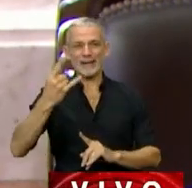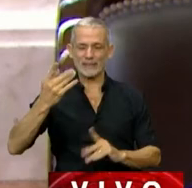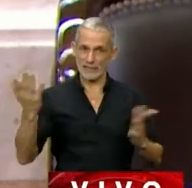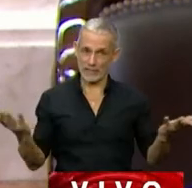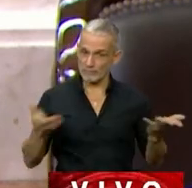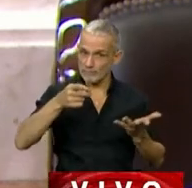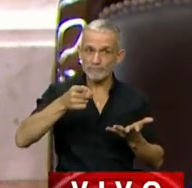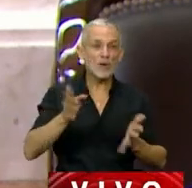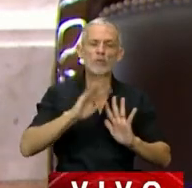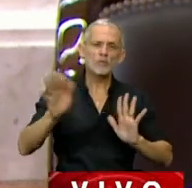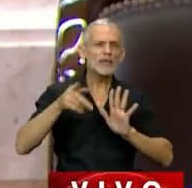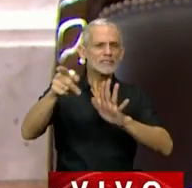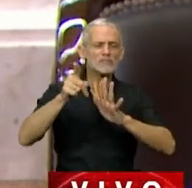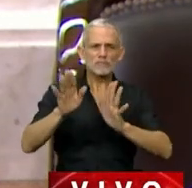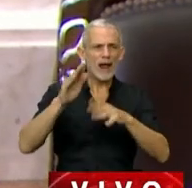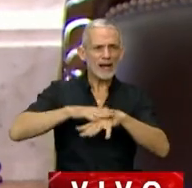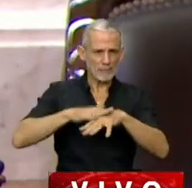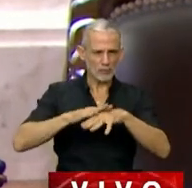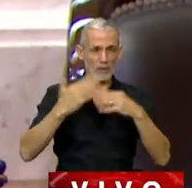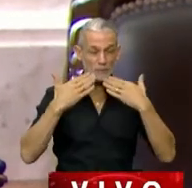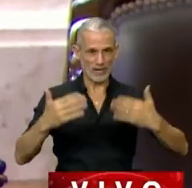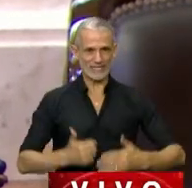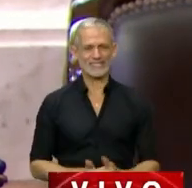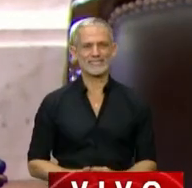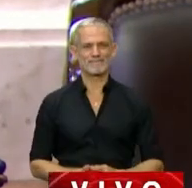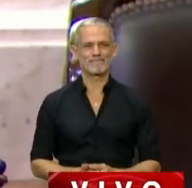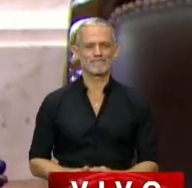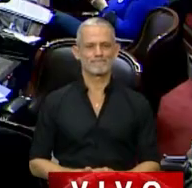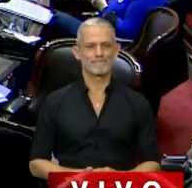gato, quédenselo ustedes y háganse cargo. Gracias, compañero.